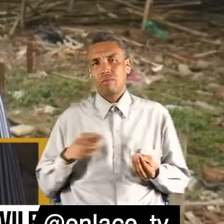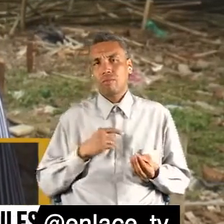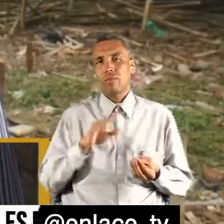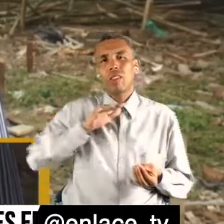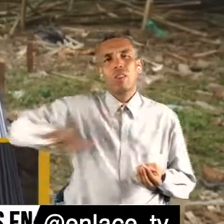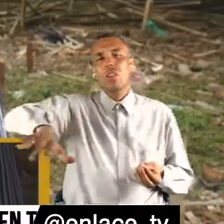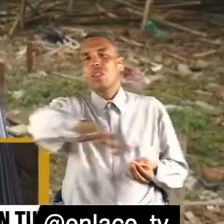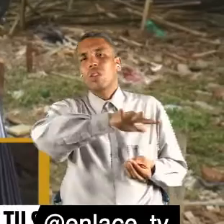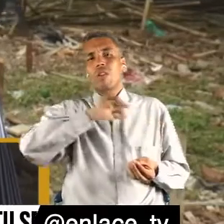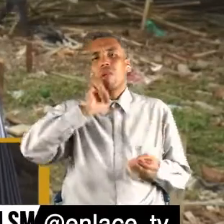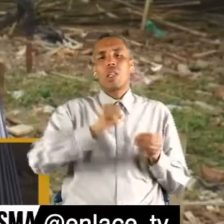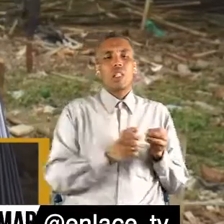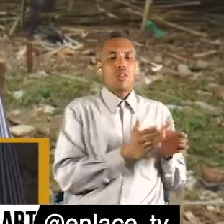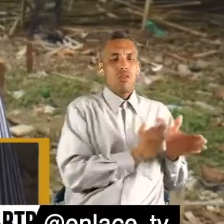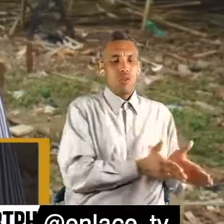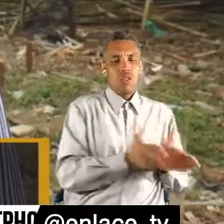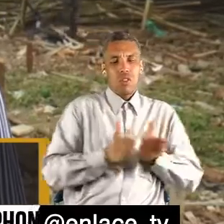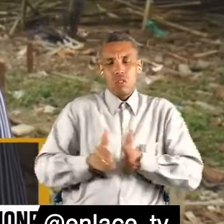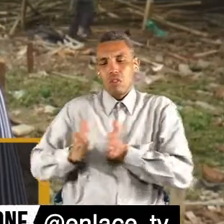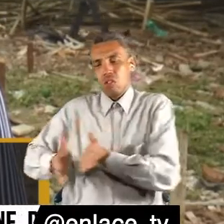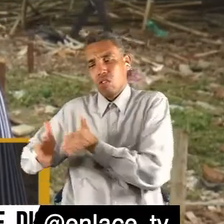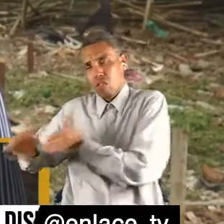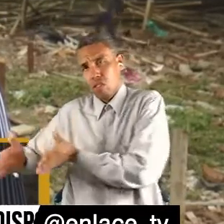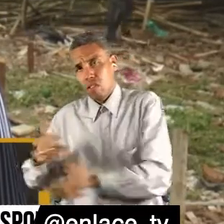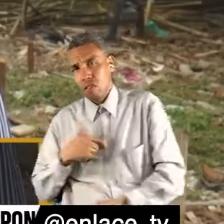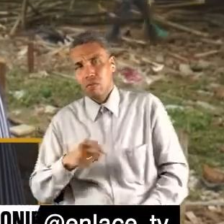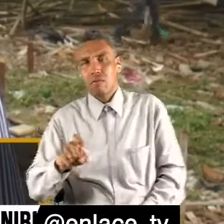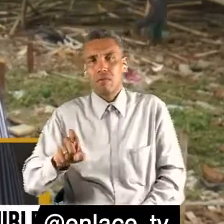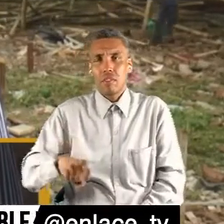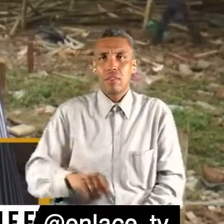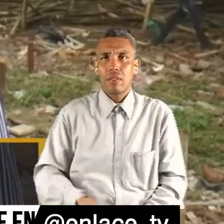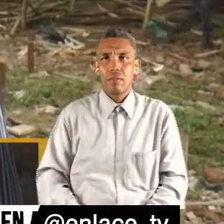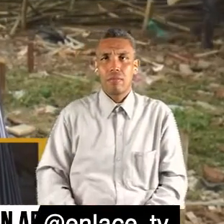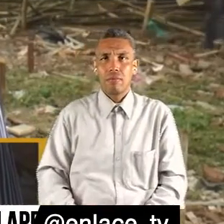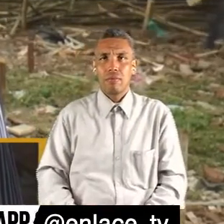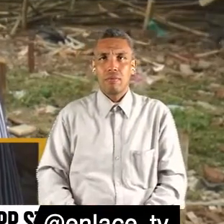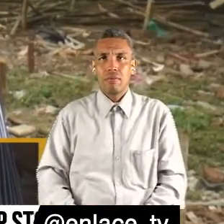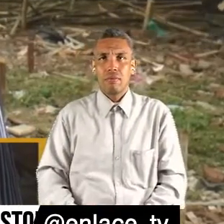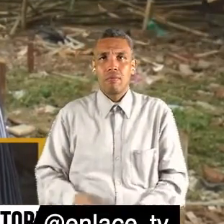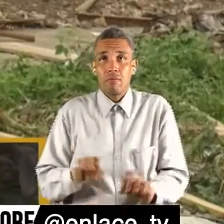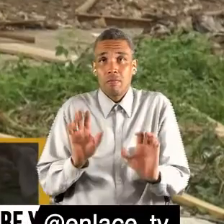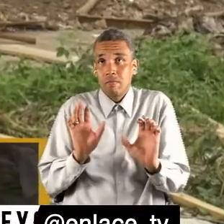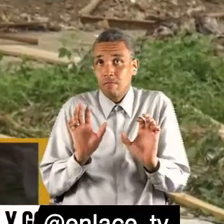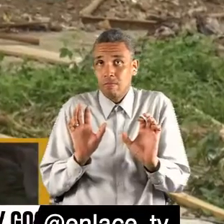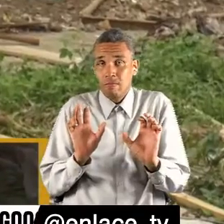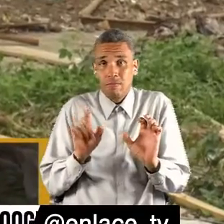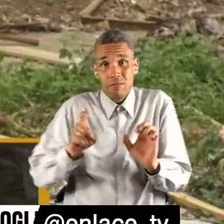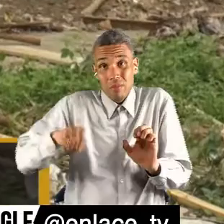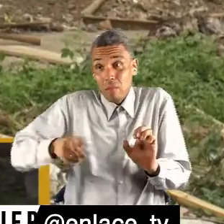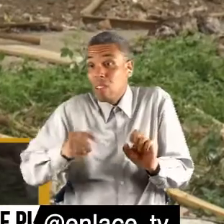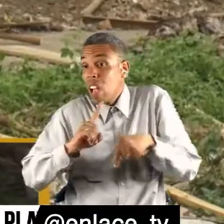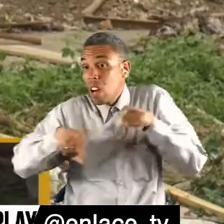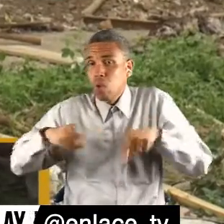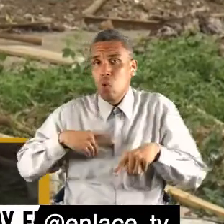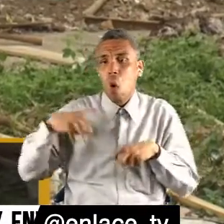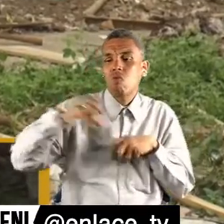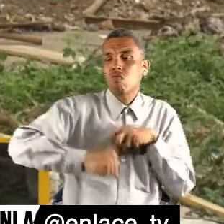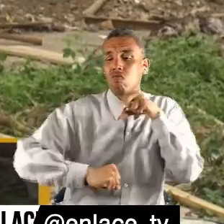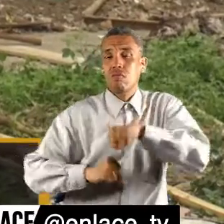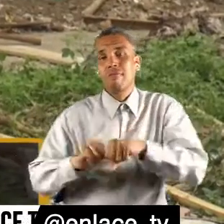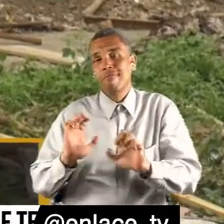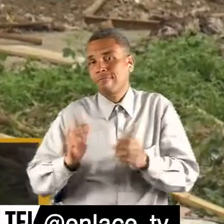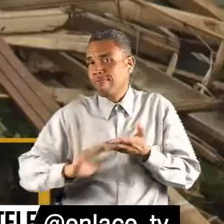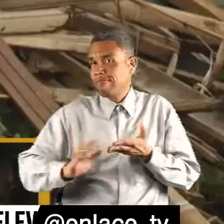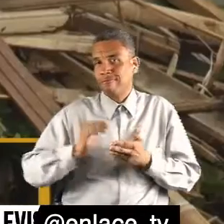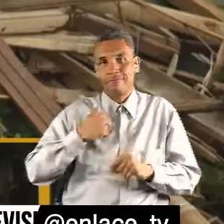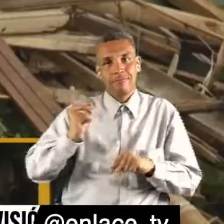territorial de manera ordenada y lógicamente pues trae consigo pues conjurar este tipo de ocupaciones de hecho. El pasado 9 de marzo